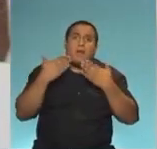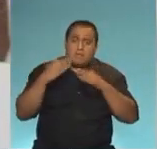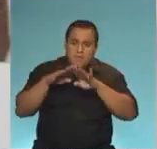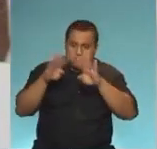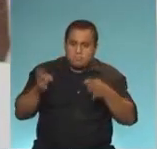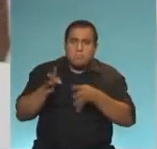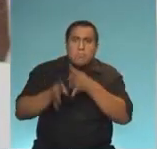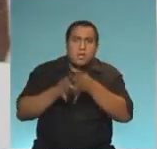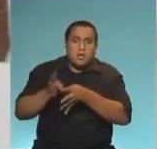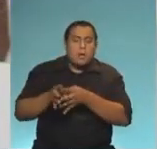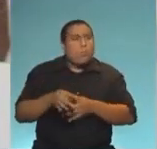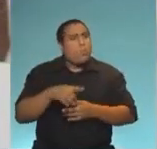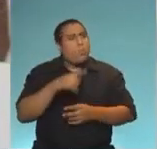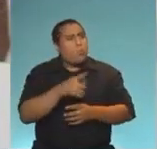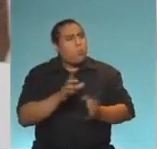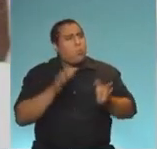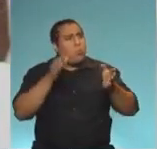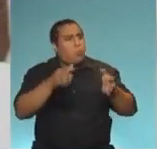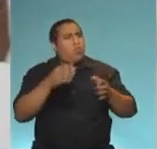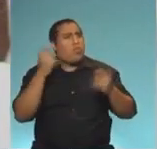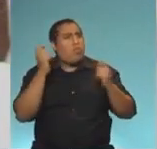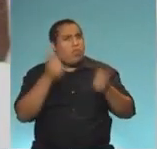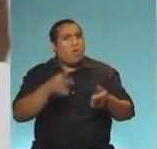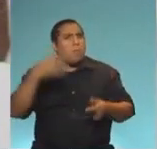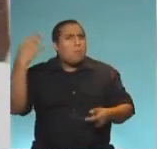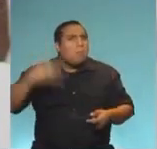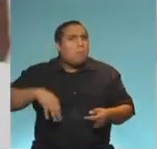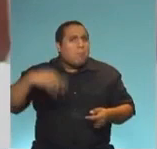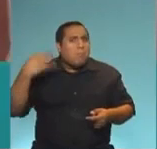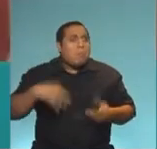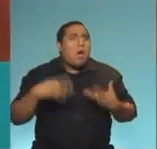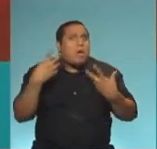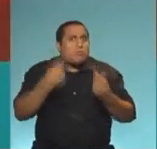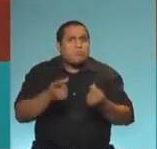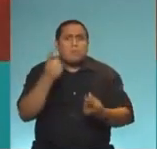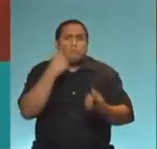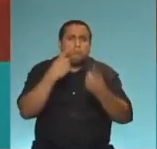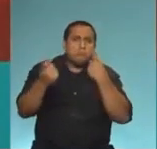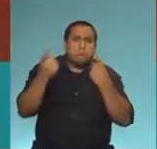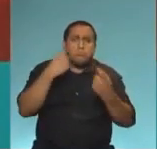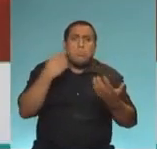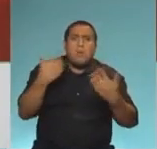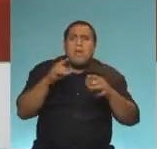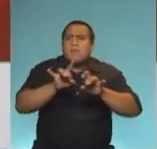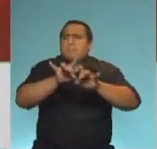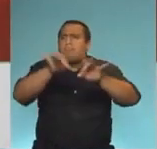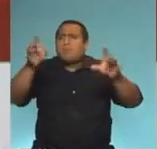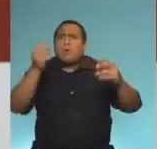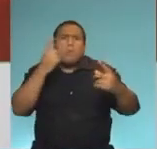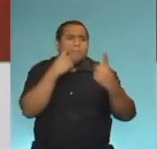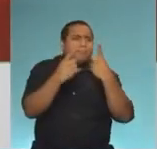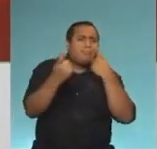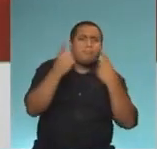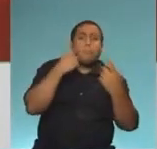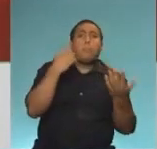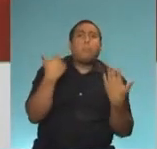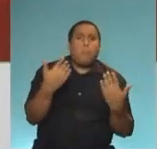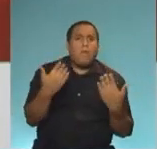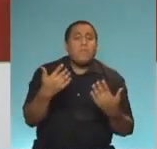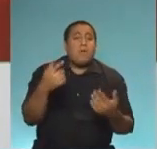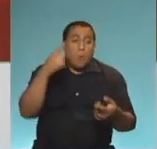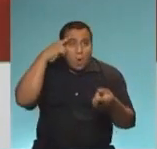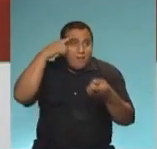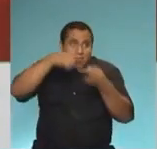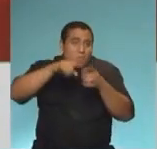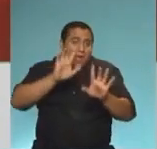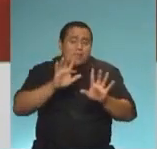parece fundamental, Claudia, porque nos va a seguir permitiendo esto, hacer un control epidemiológico, una vigilancia. De eso se trata, para que todos